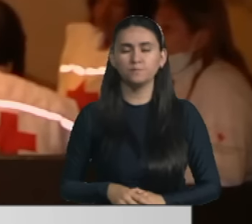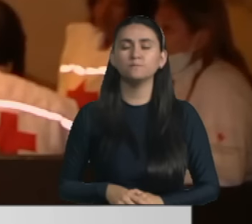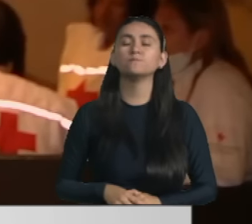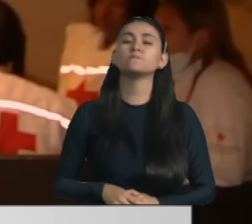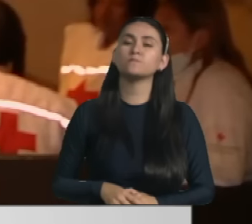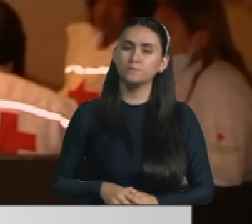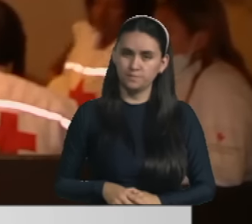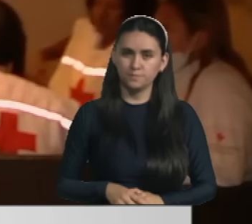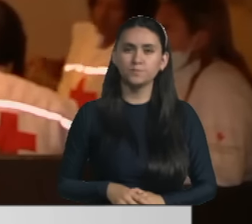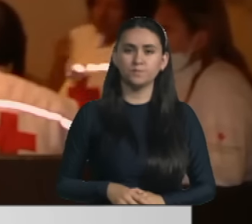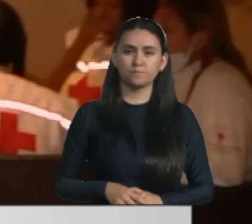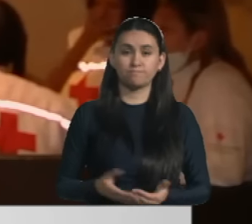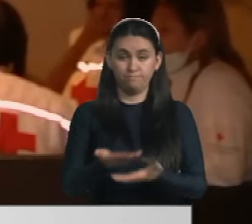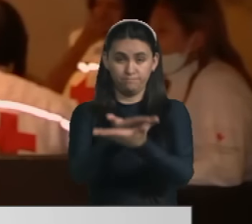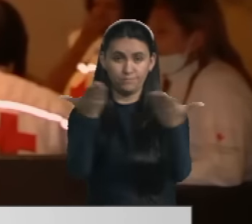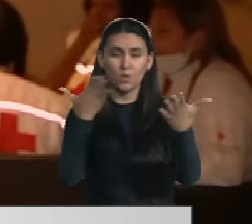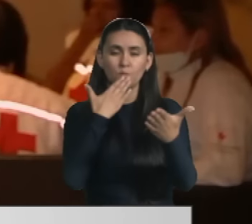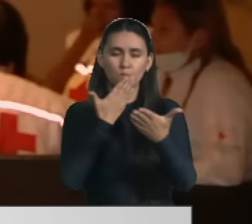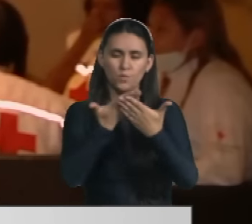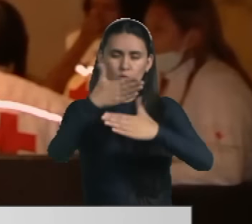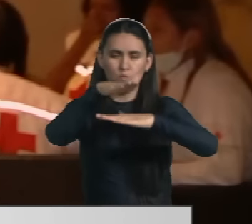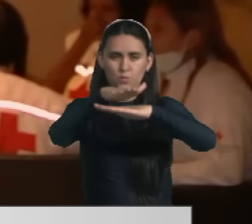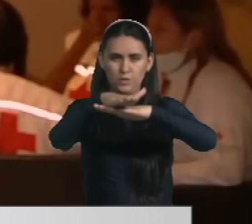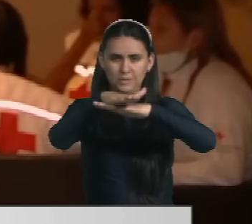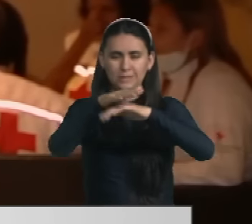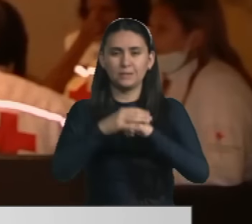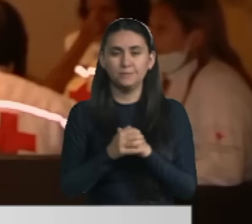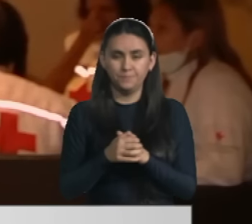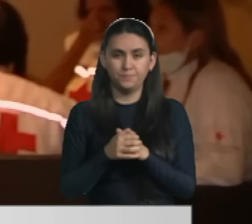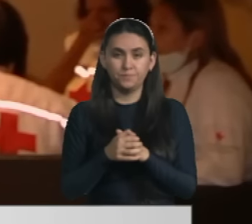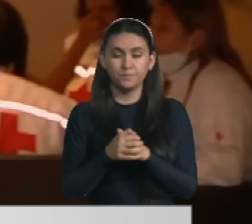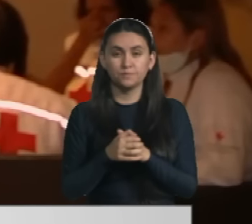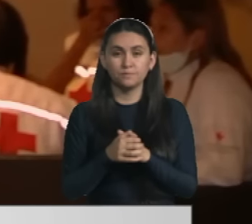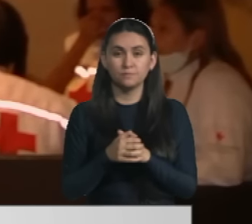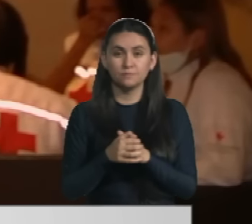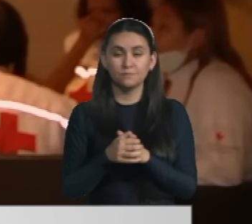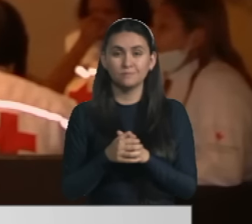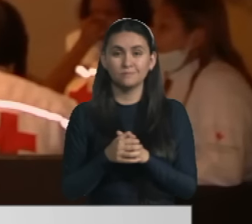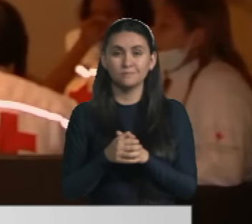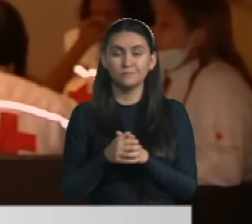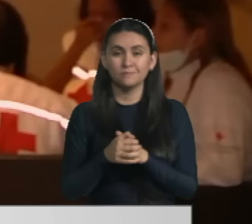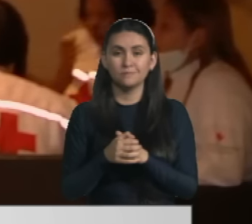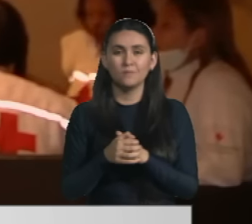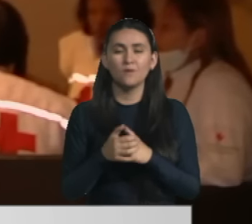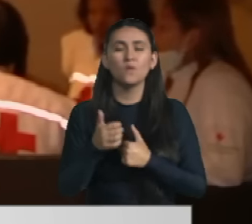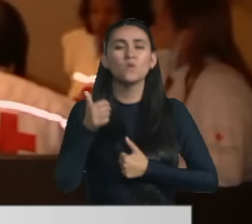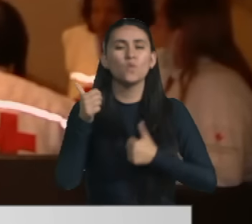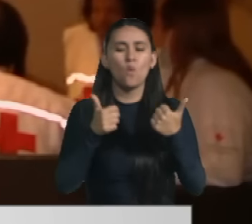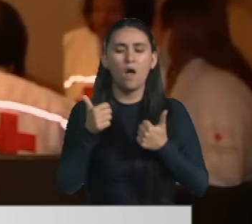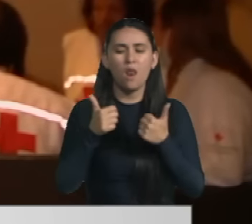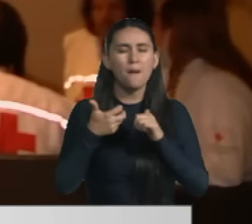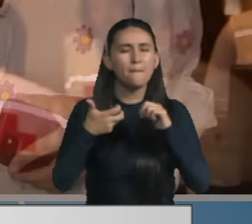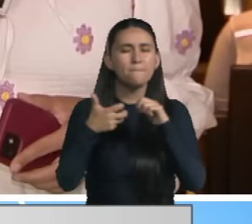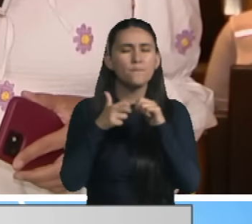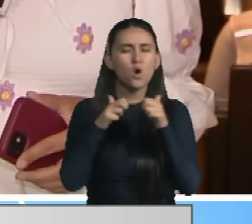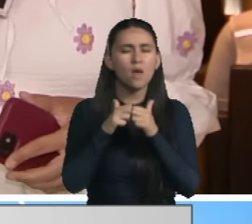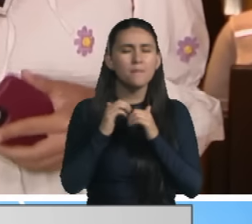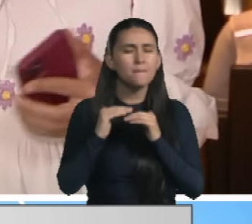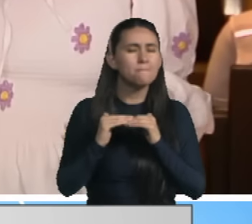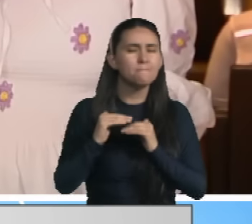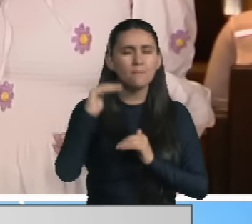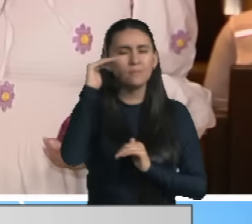Luisa, televidentes, muy buenas tardes. El sistema, el problema, el déficit que enfrenta el sistema